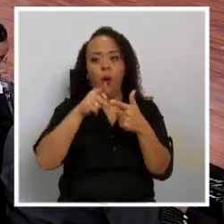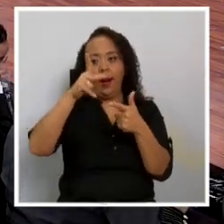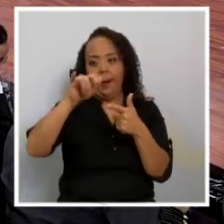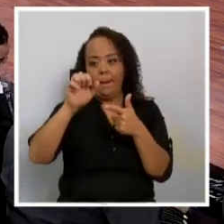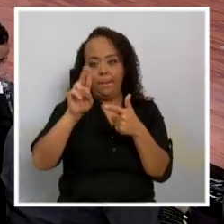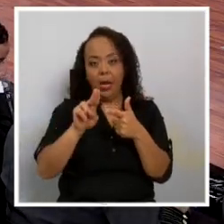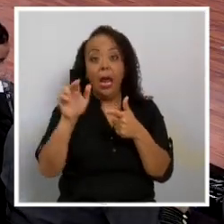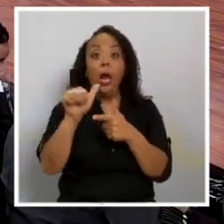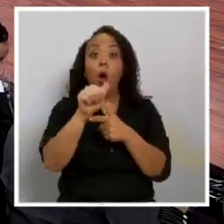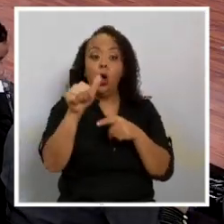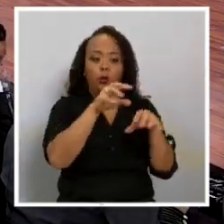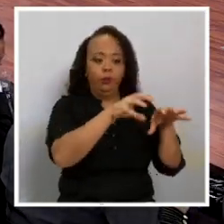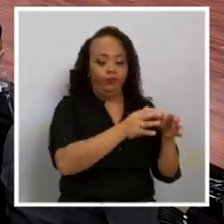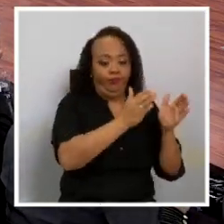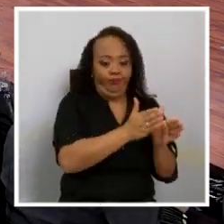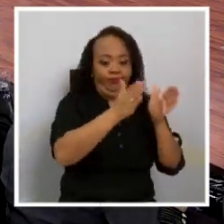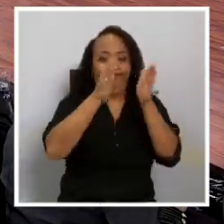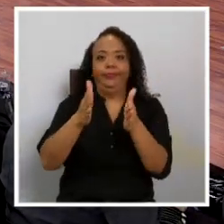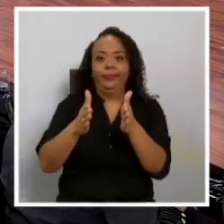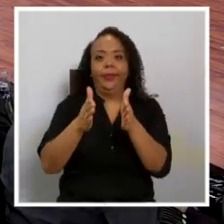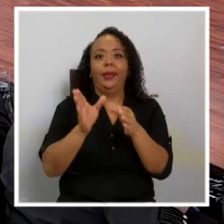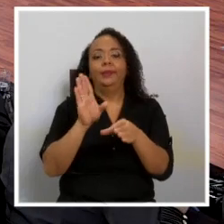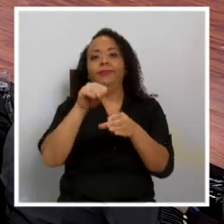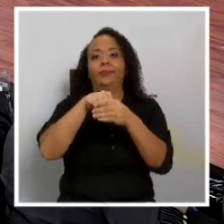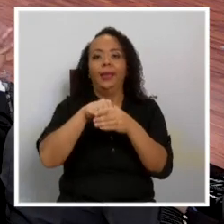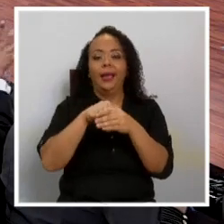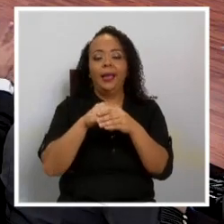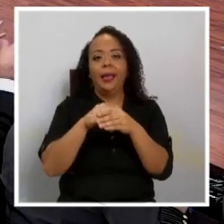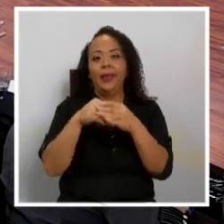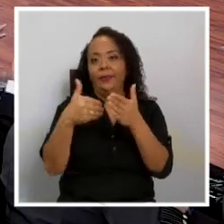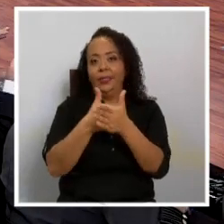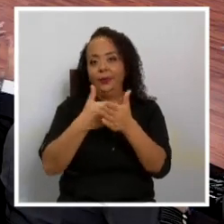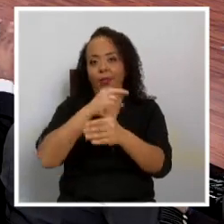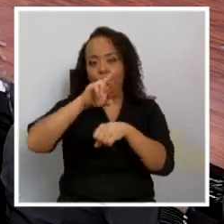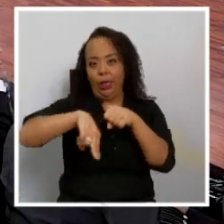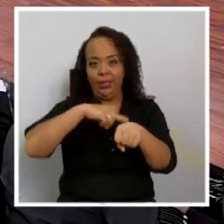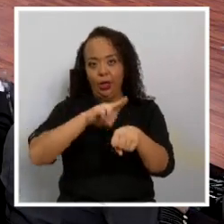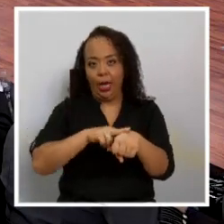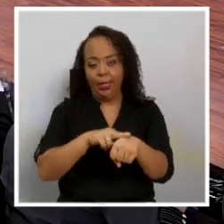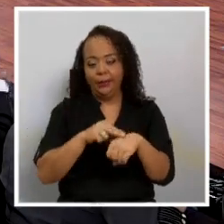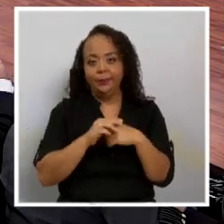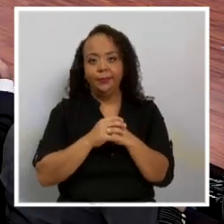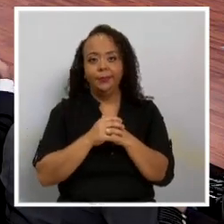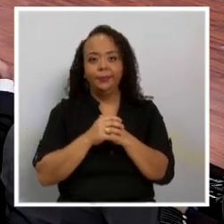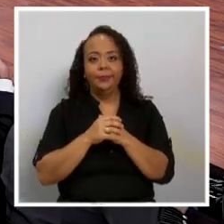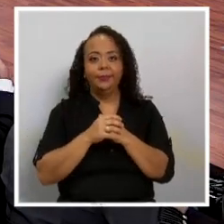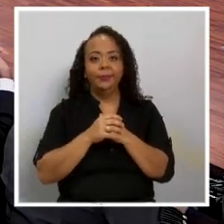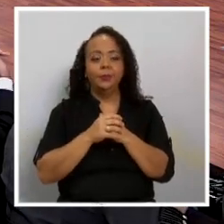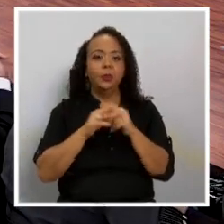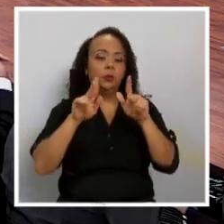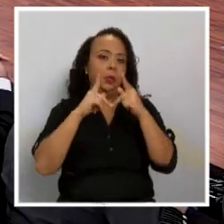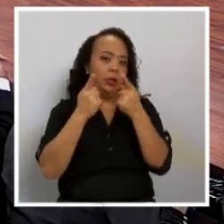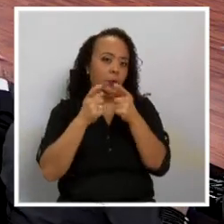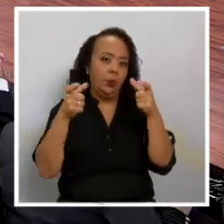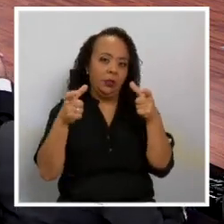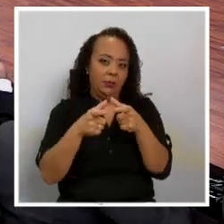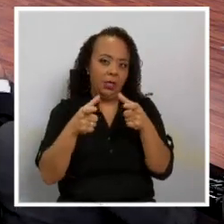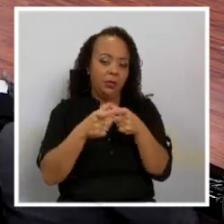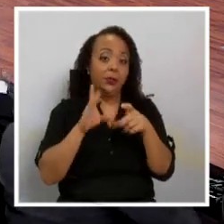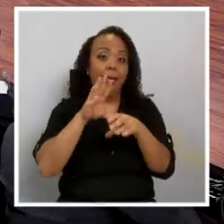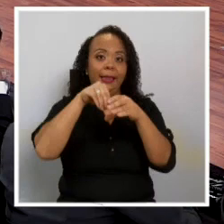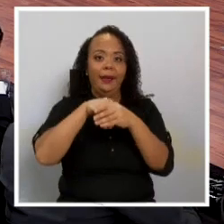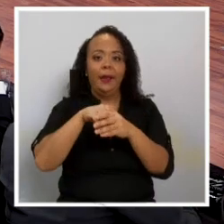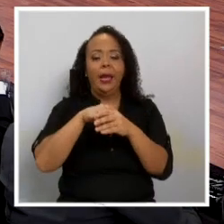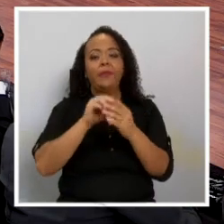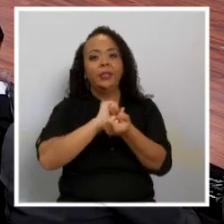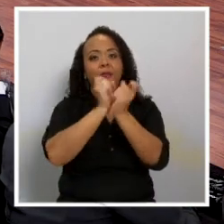sumar a Restauración. No necesariamente tenían que estar los partidos más pequeños, entraba